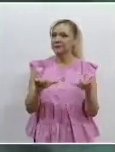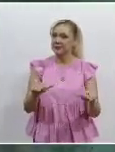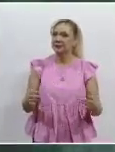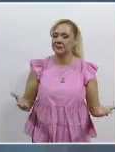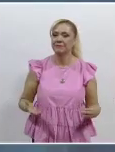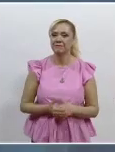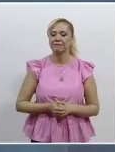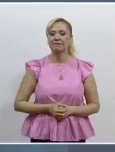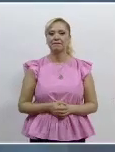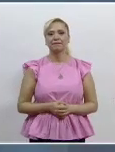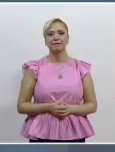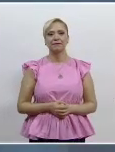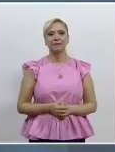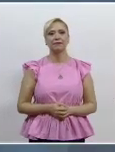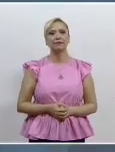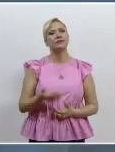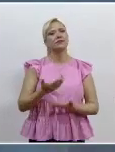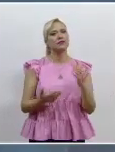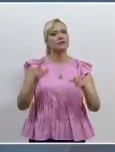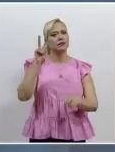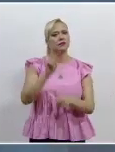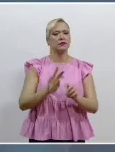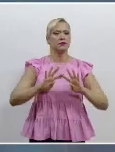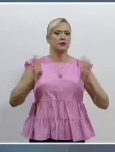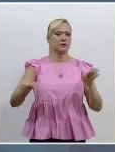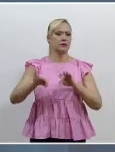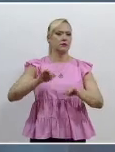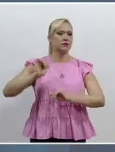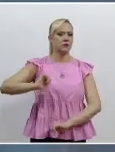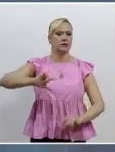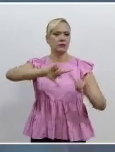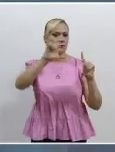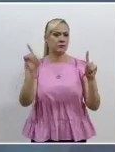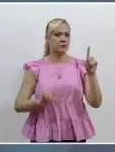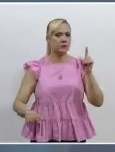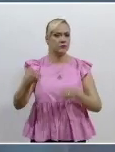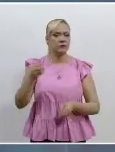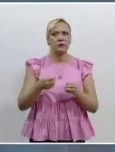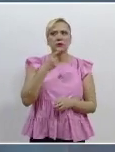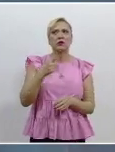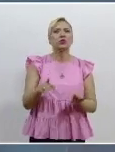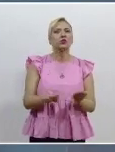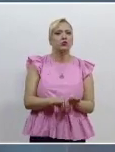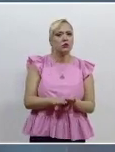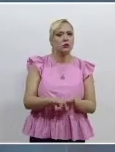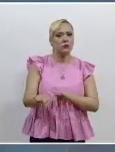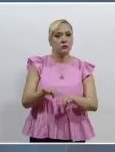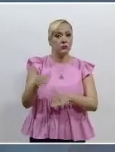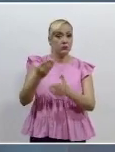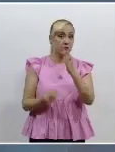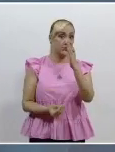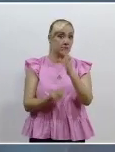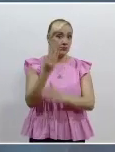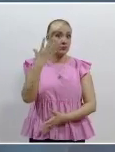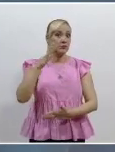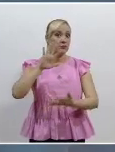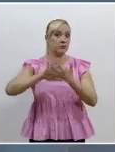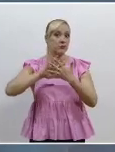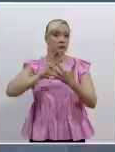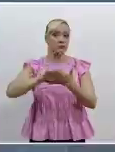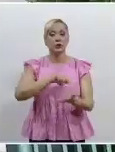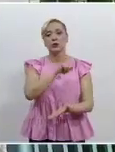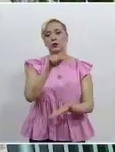González. Y el Consejo de la Judicatura Federal dio a conocer el acuerdo que regula el funcionamiento del Centro de Justicia Penal Federal